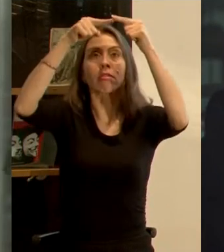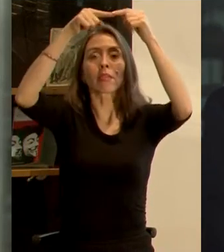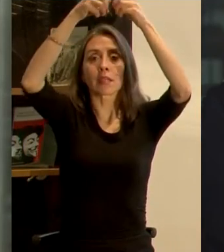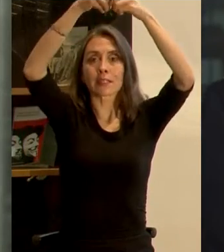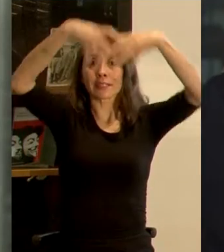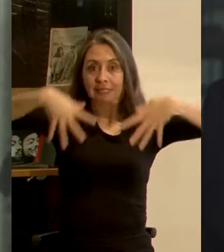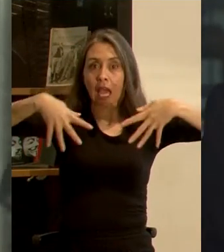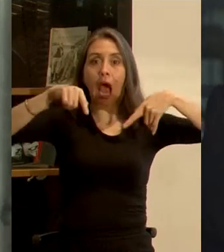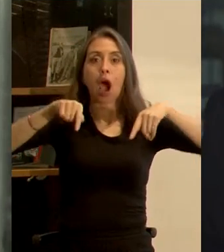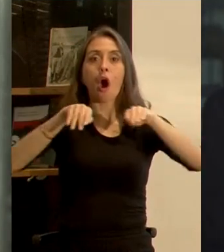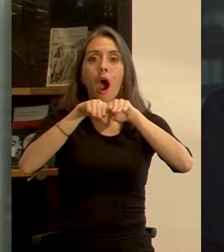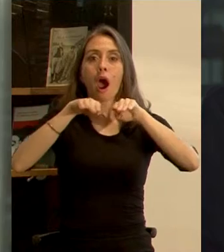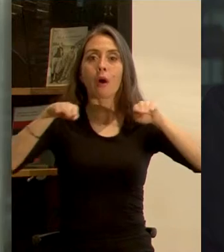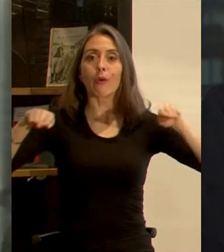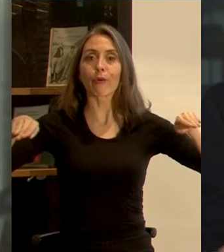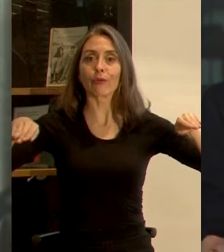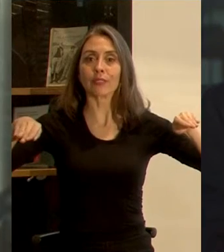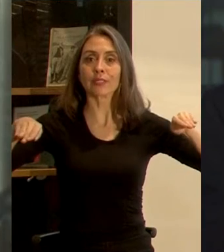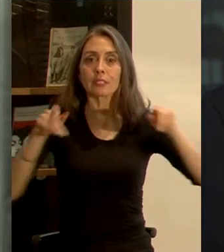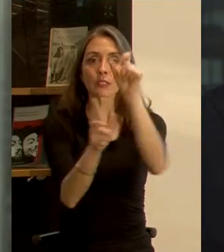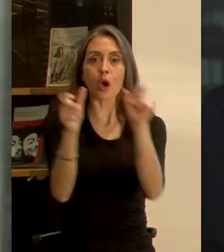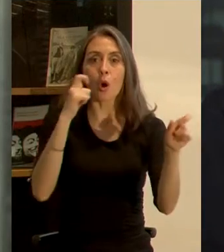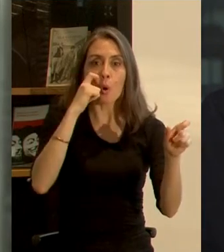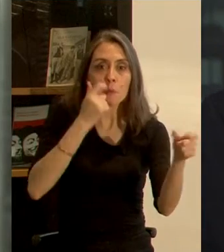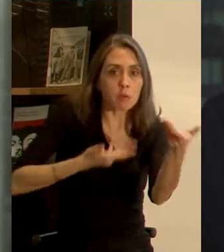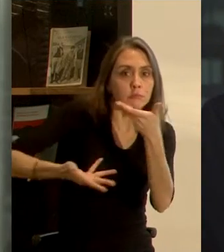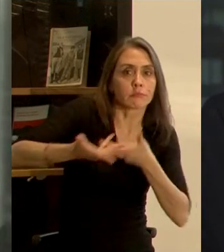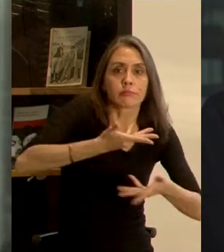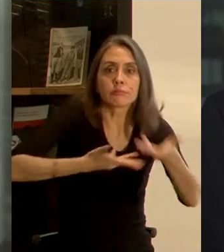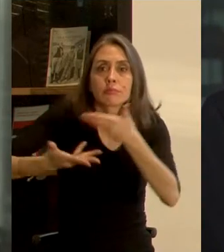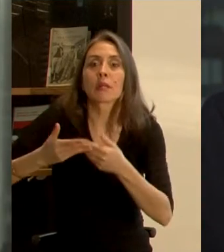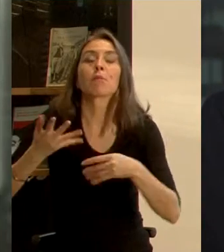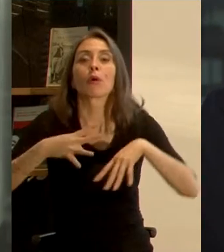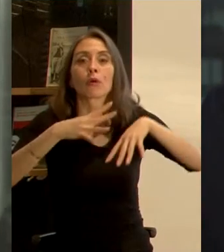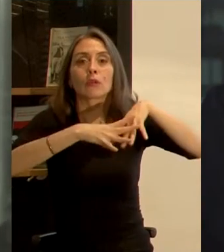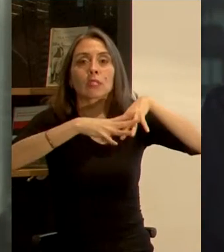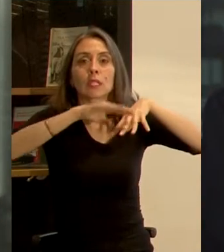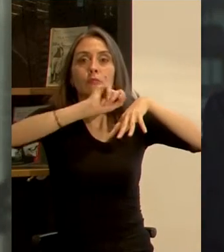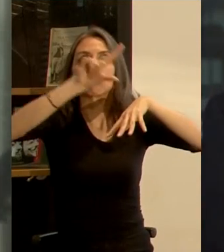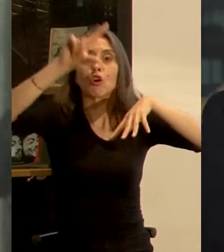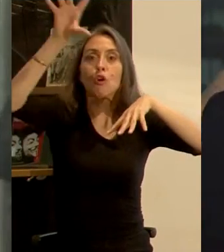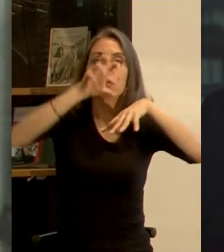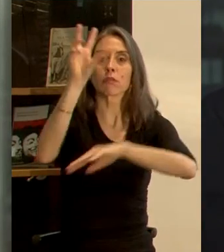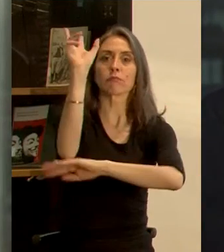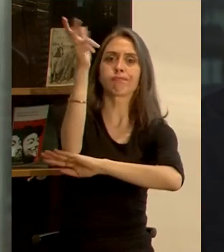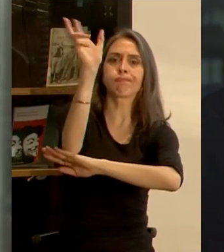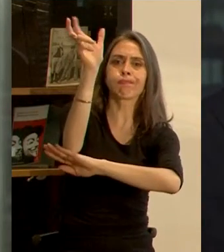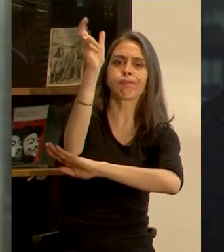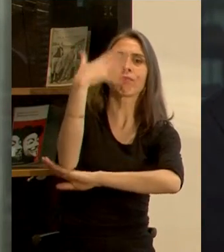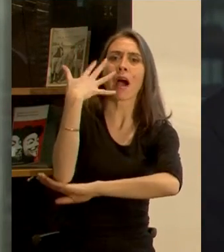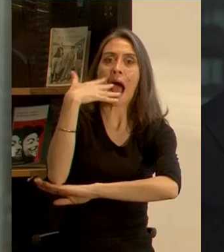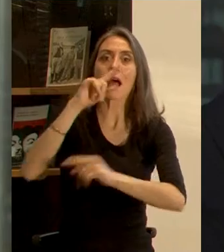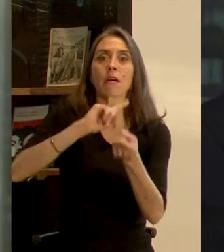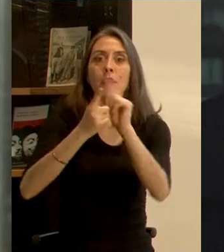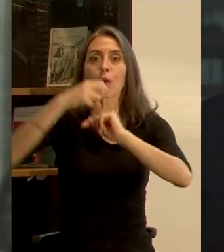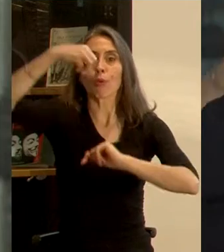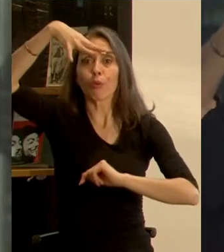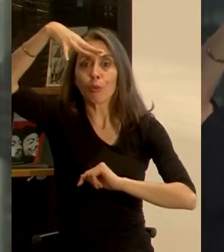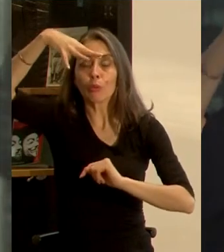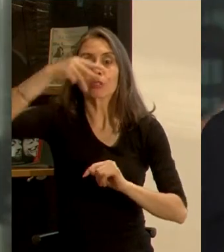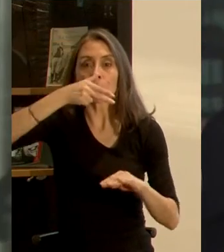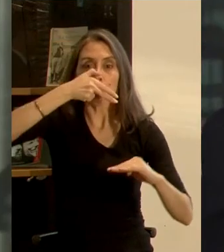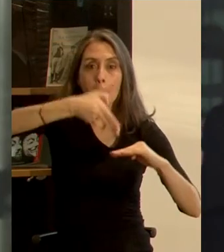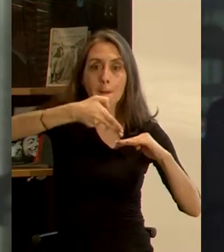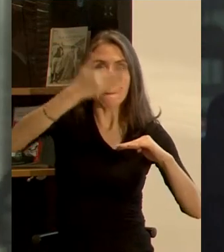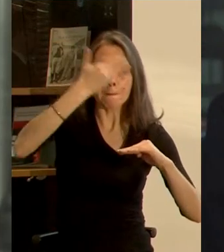es la civilización de este mundo colaborativo que son las energías renovables. Y cuidado, es siempre interesante ver que el